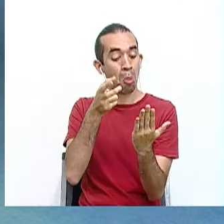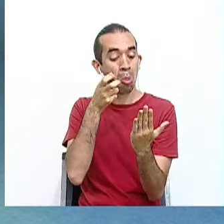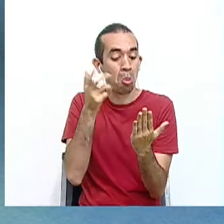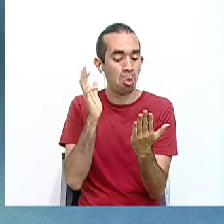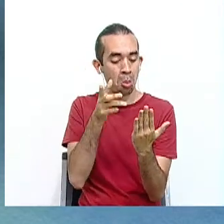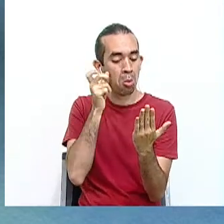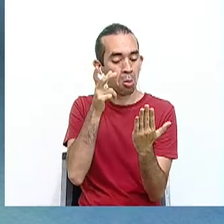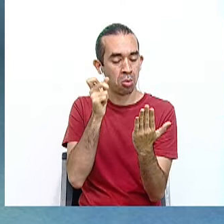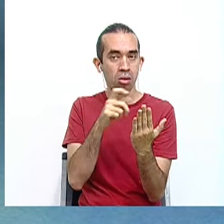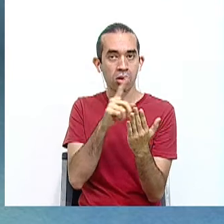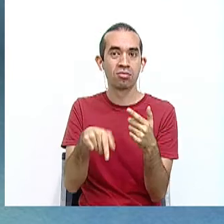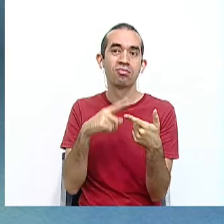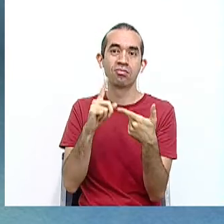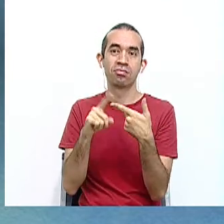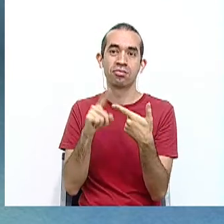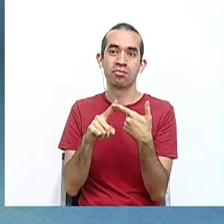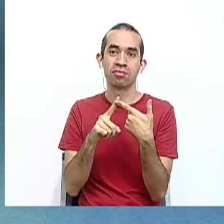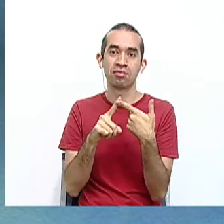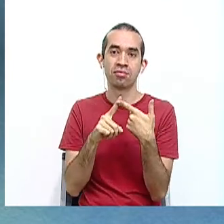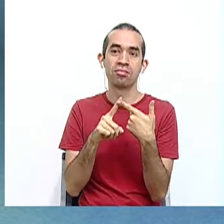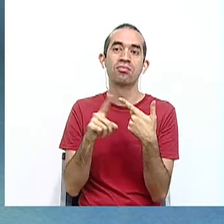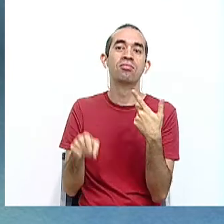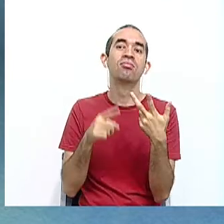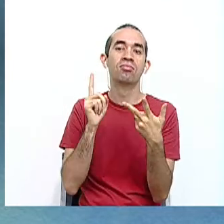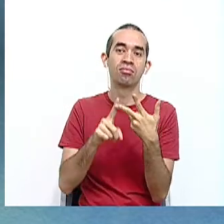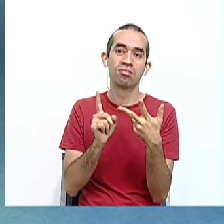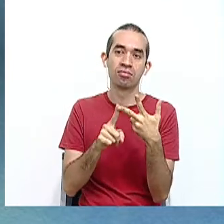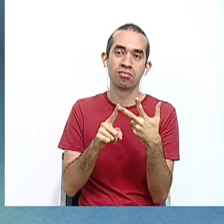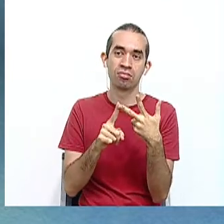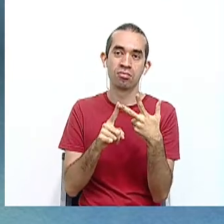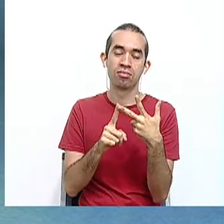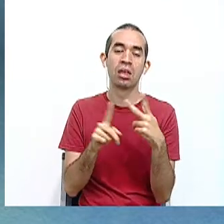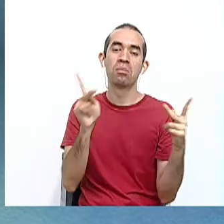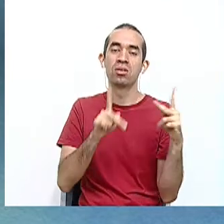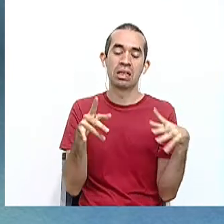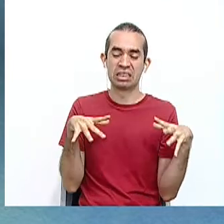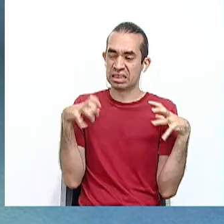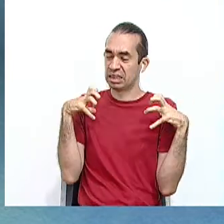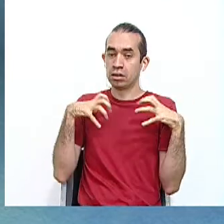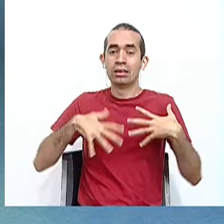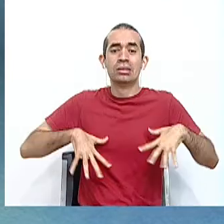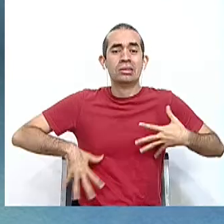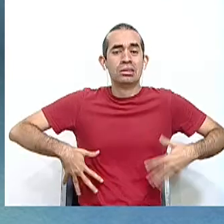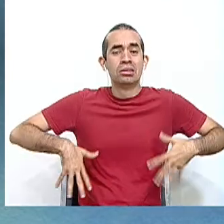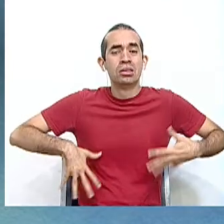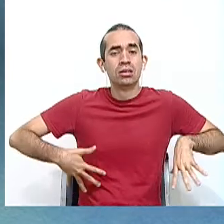Aunado a ello, tenemos personas que lidian con nivel de estrés, ansiedad,